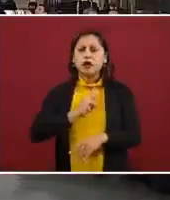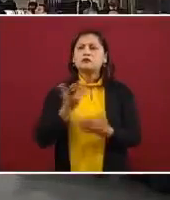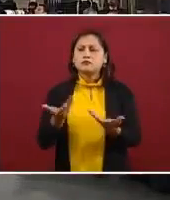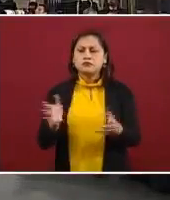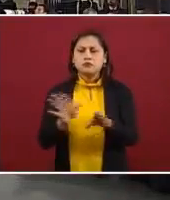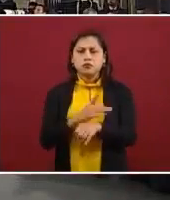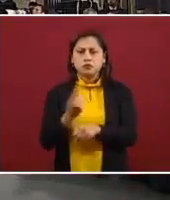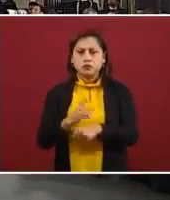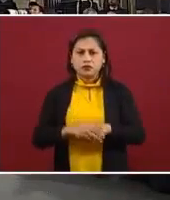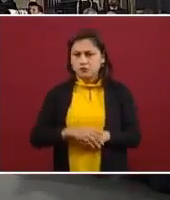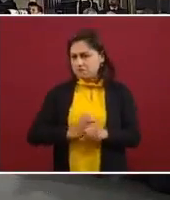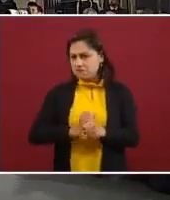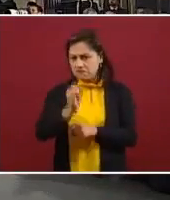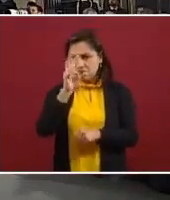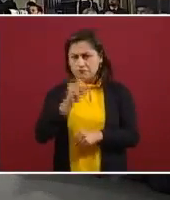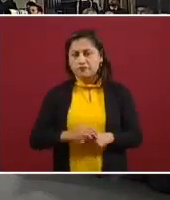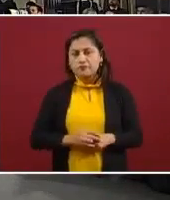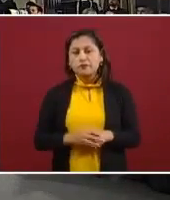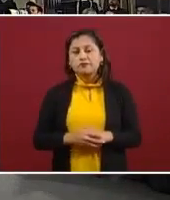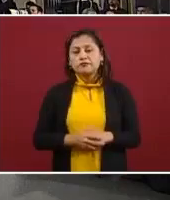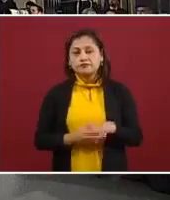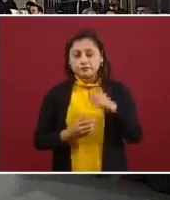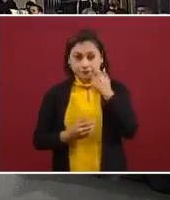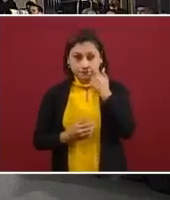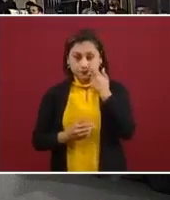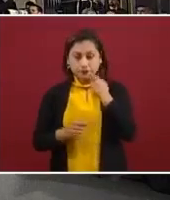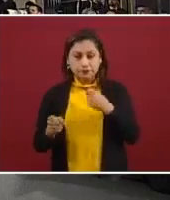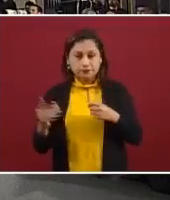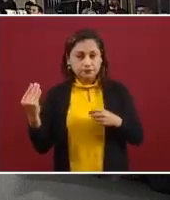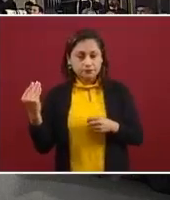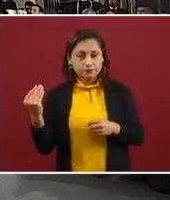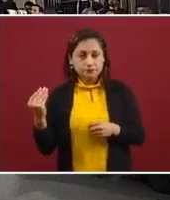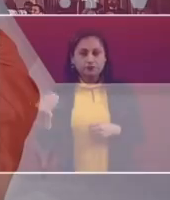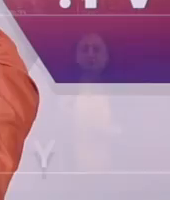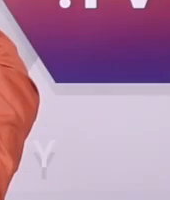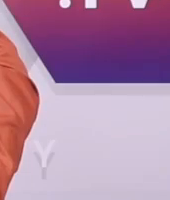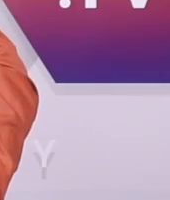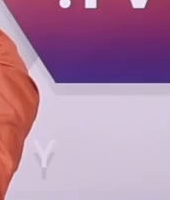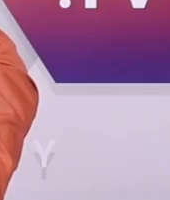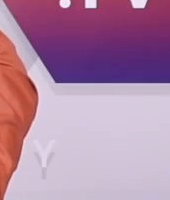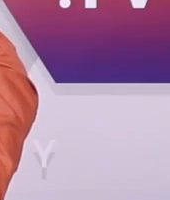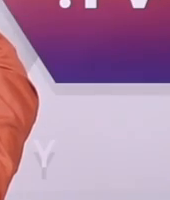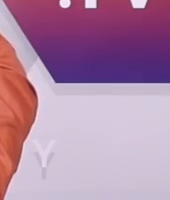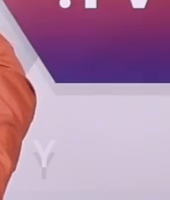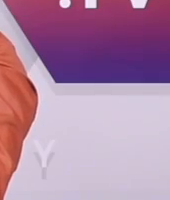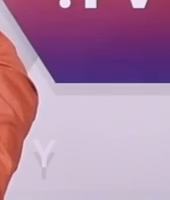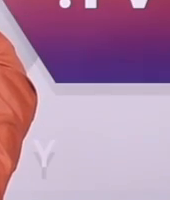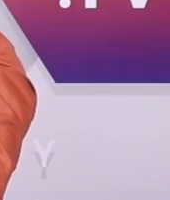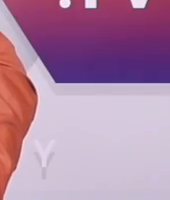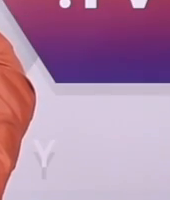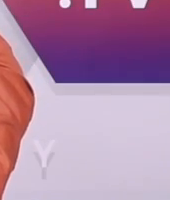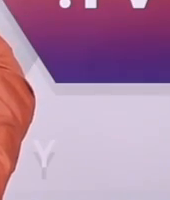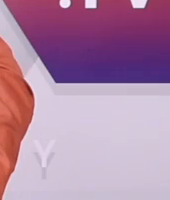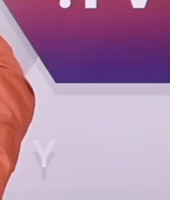Armadas, además de considerar que la estrategia de combatir la violencia con violencia ya fue empleada por las administraciones